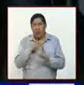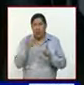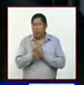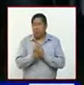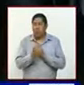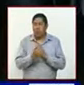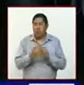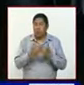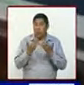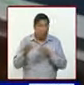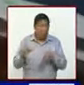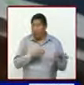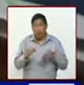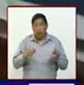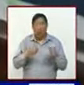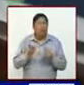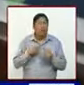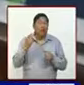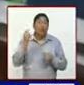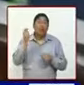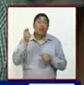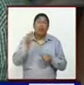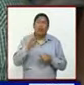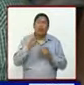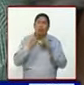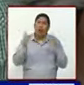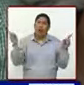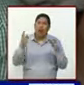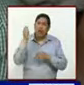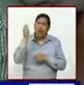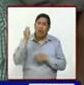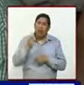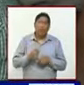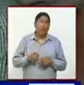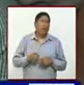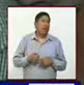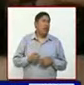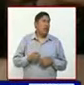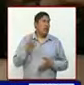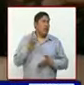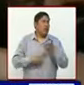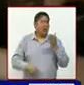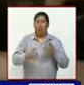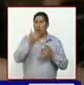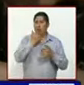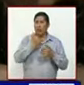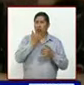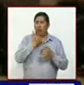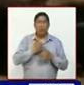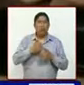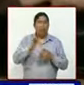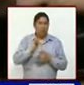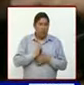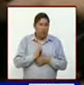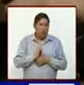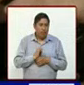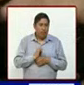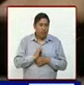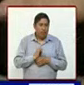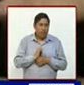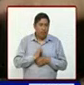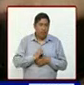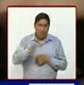acredite con la producción de los primeros testigos. ¿Qué va a declarar usted como testigo en esta audiencia? Lo que sucedió dentro de lo que yo